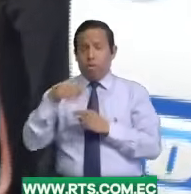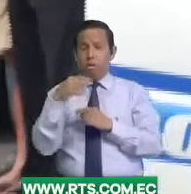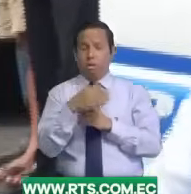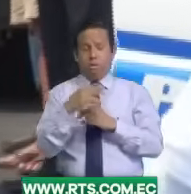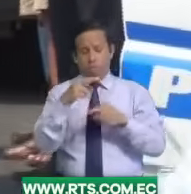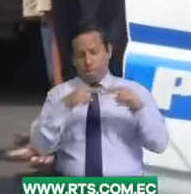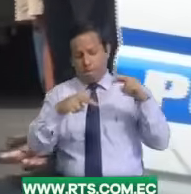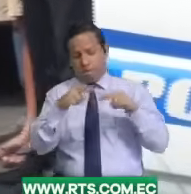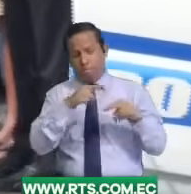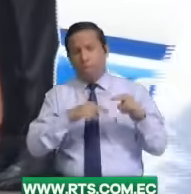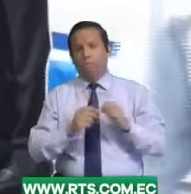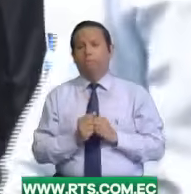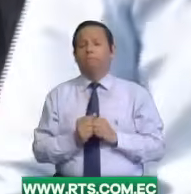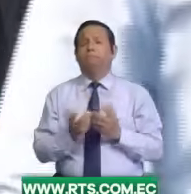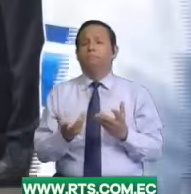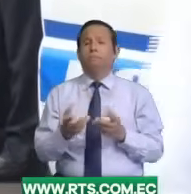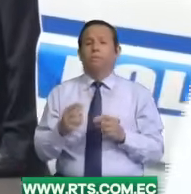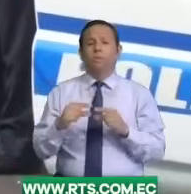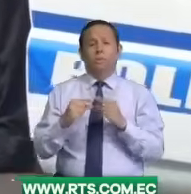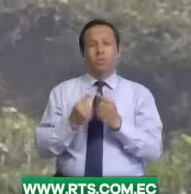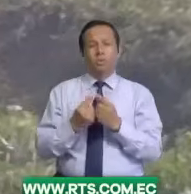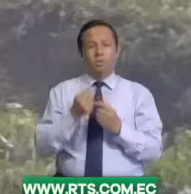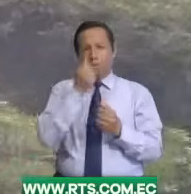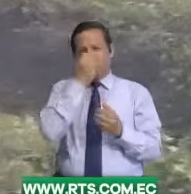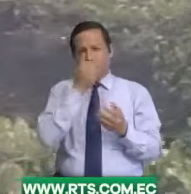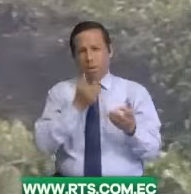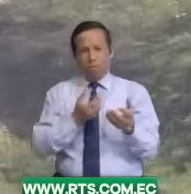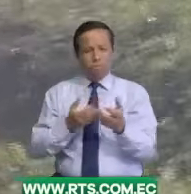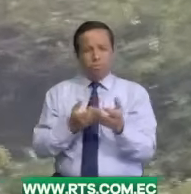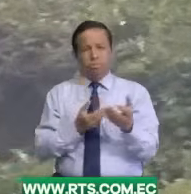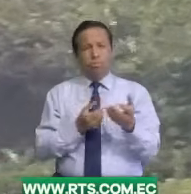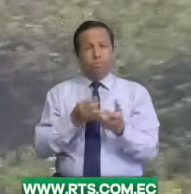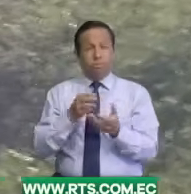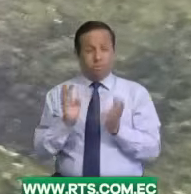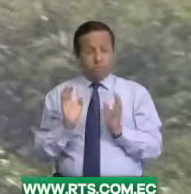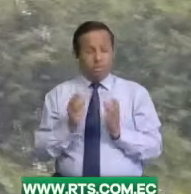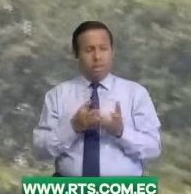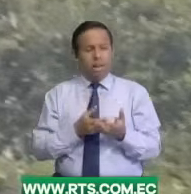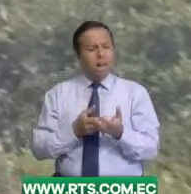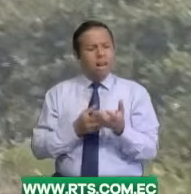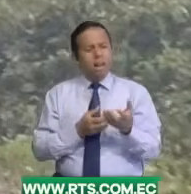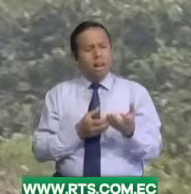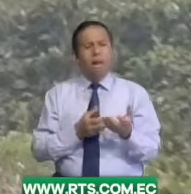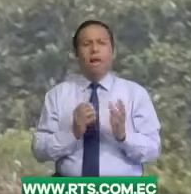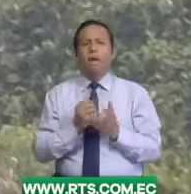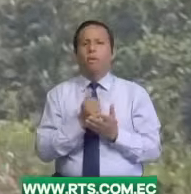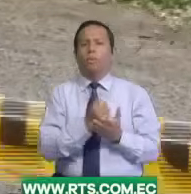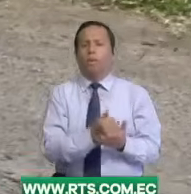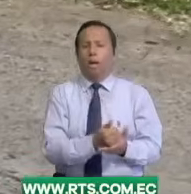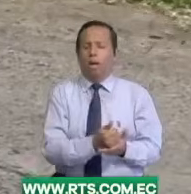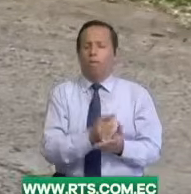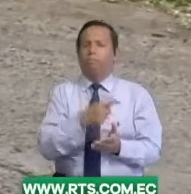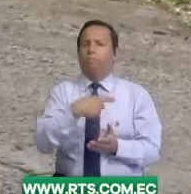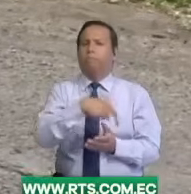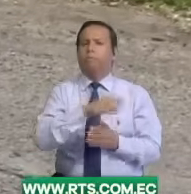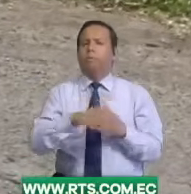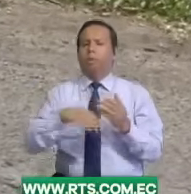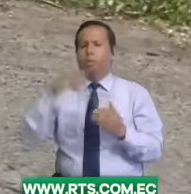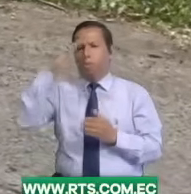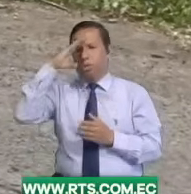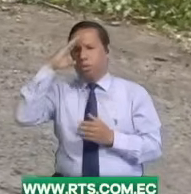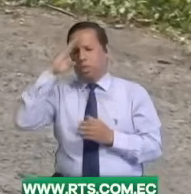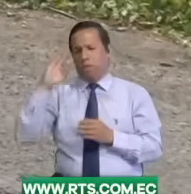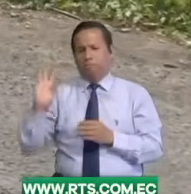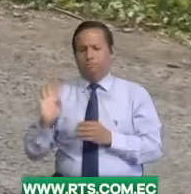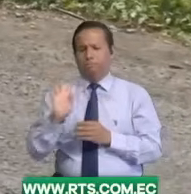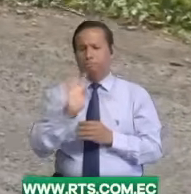en llegar a la escena fueron miembros del Cuerpo de Bomberos del Cantón Manabita. A los pocos minutos, los agentes de Criminalística y DINASET de la